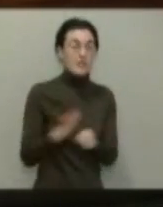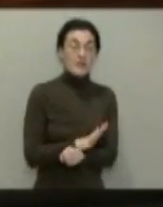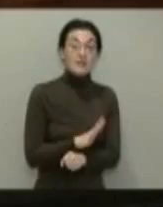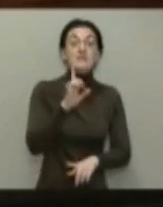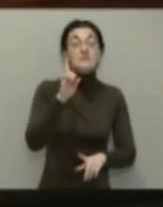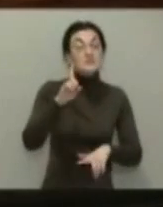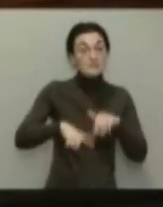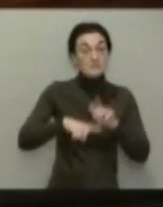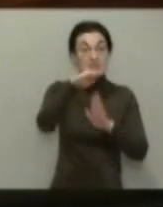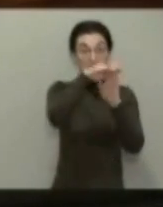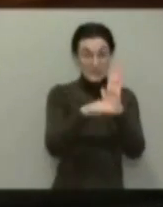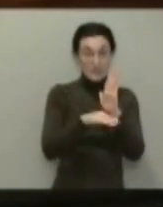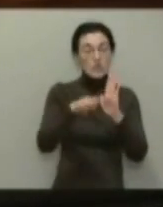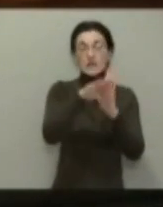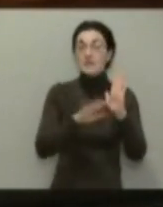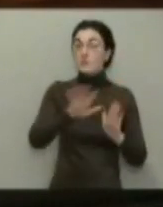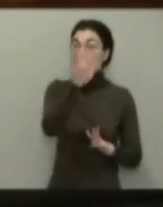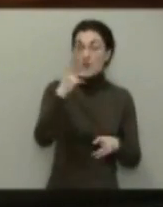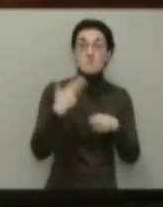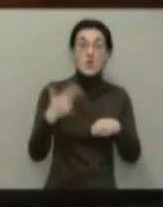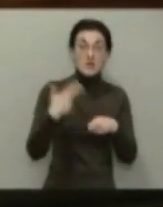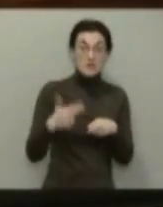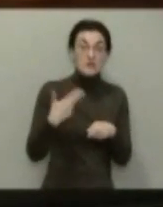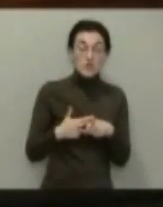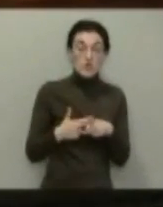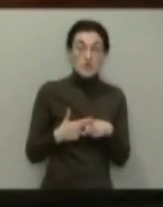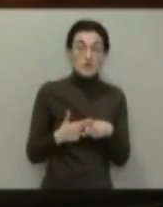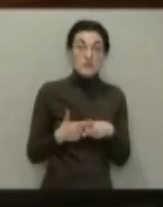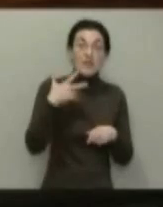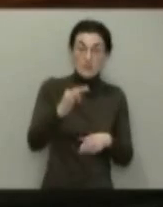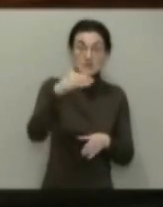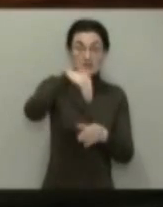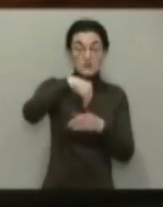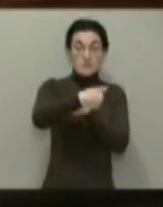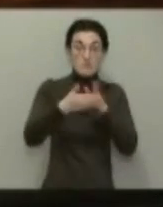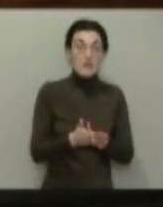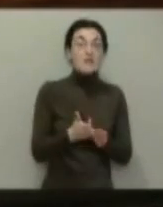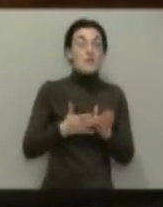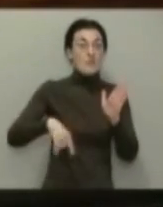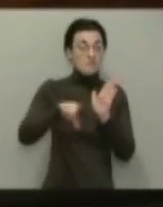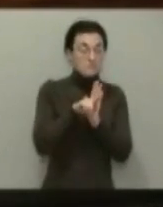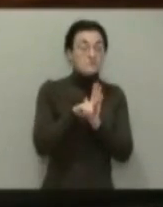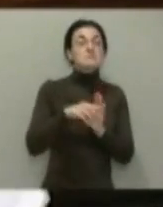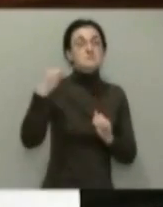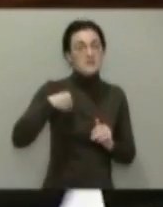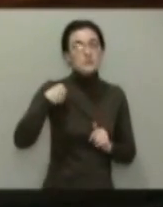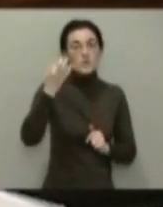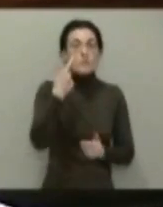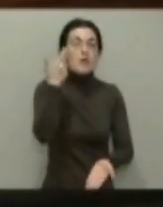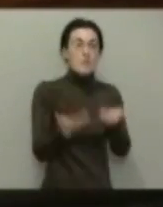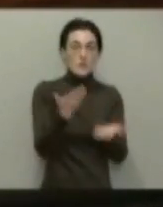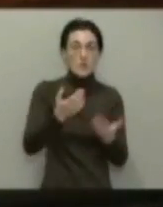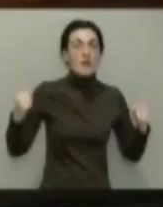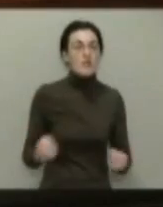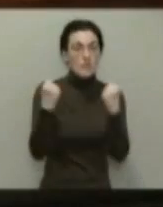función de ese criterio, me parece que es un criterio absolutamente político, que se mueve además dentro del marco de la legalidad, es desde el cual deberíamos evaluar esta actuación y